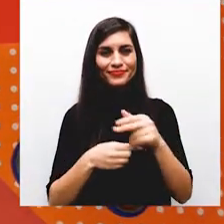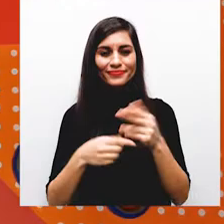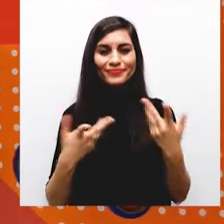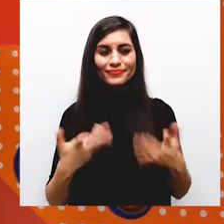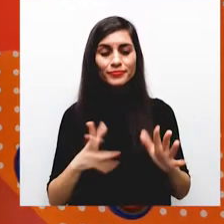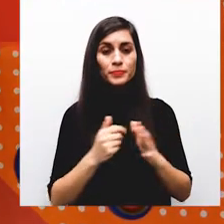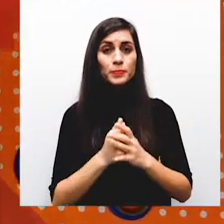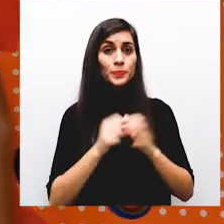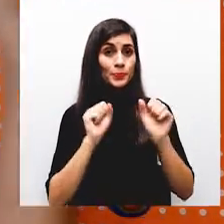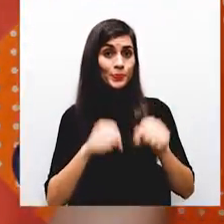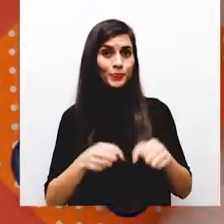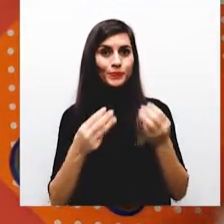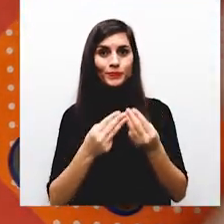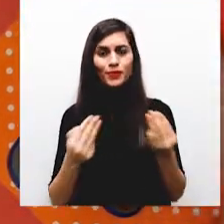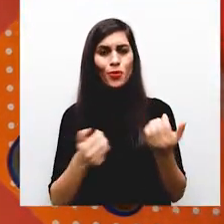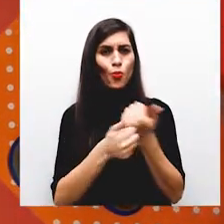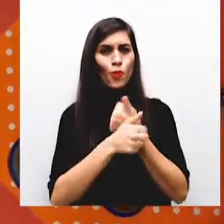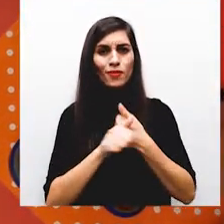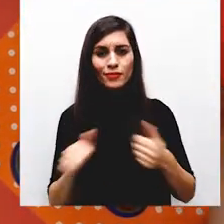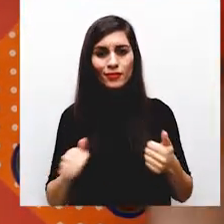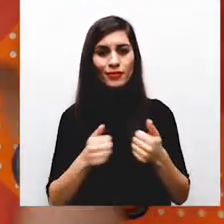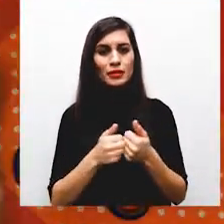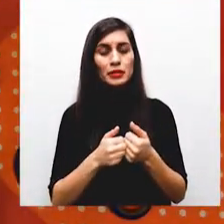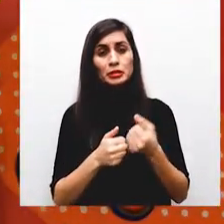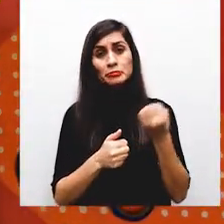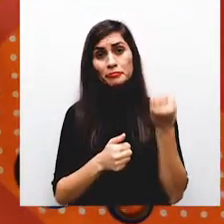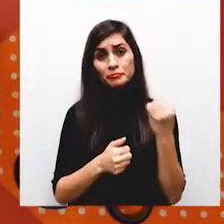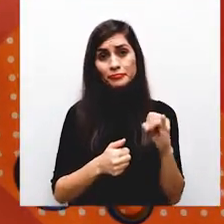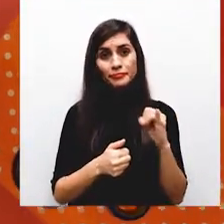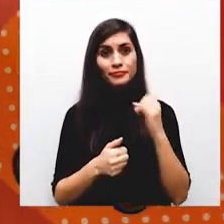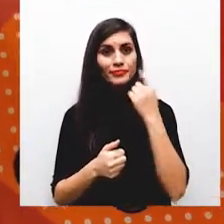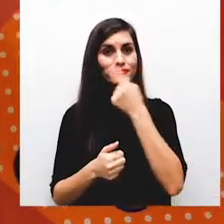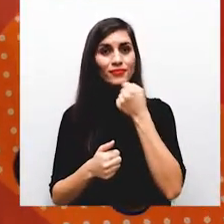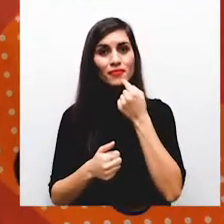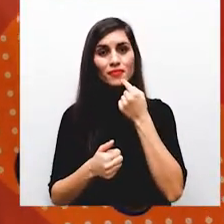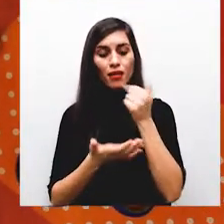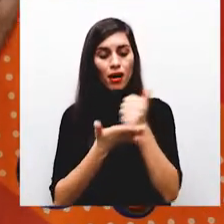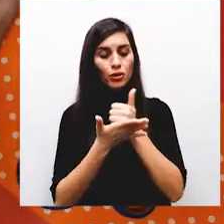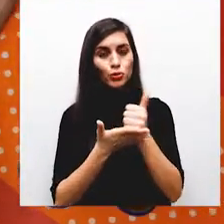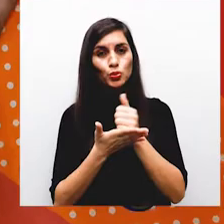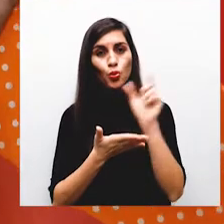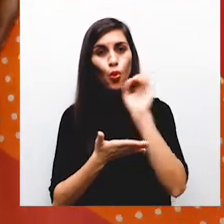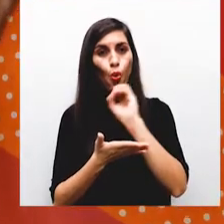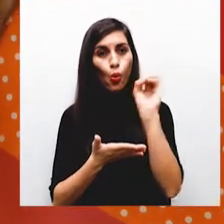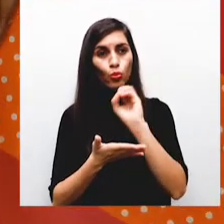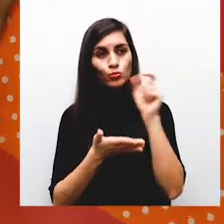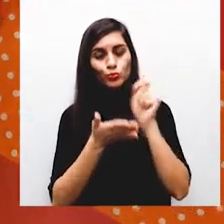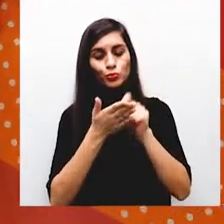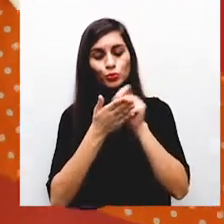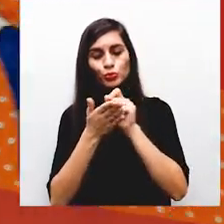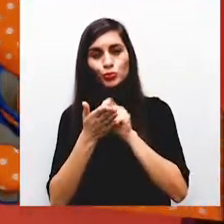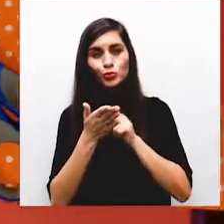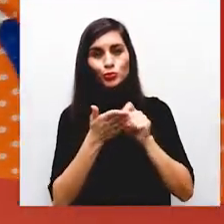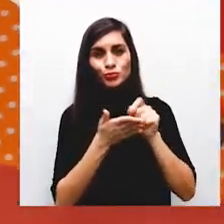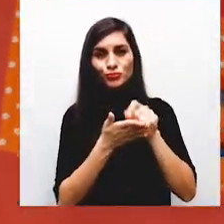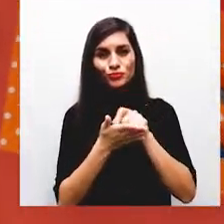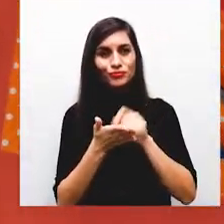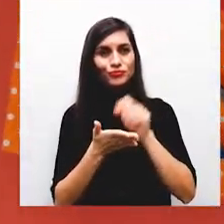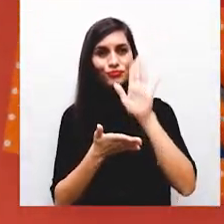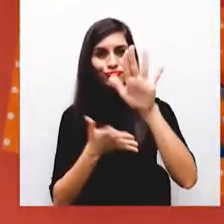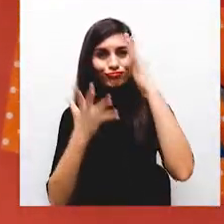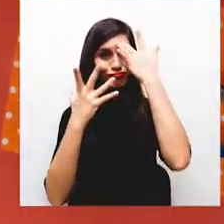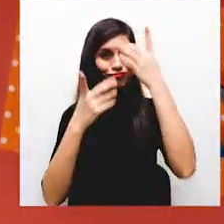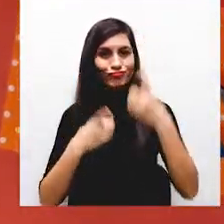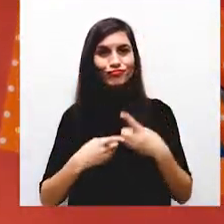nuestra máscara. Pueden usar el material que ustedes quieran. Si quieren labios de color azul o de puntitos, también lo pueden hacer